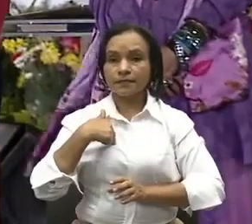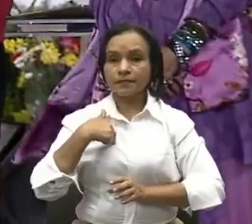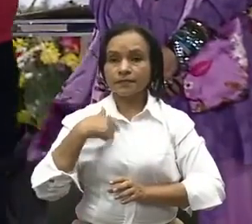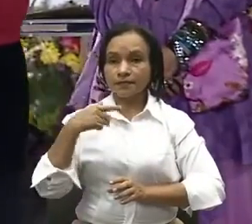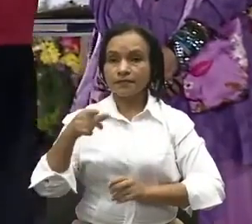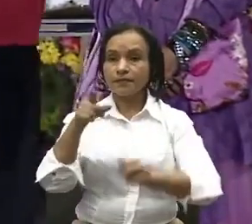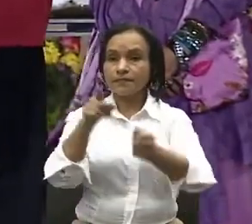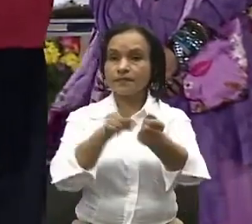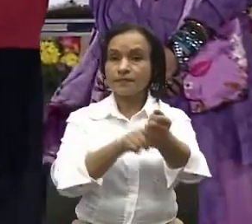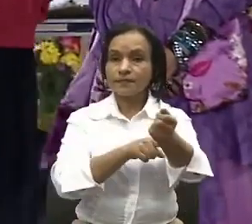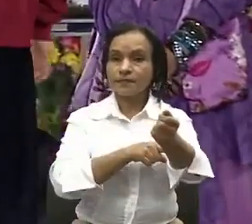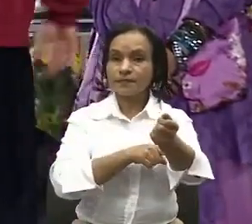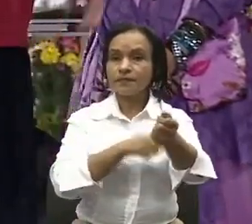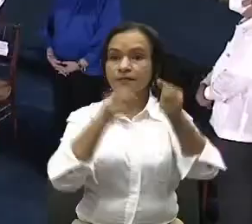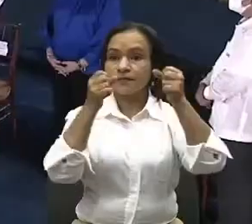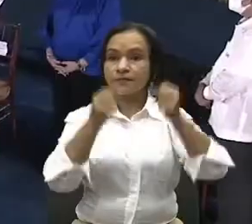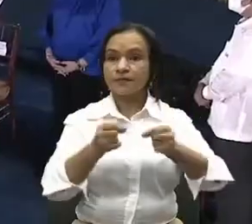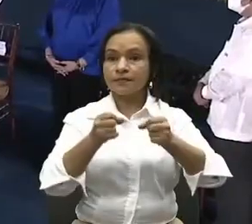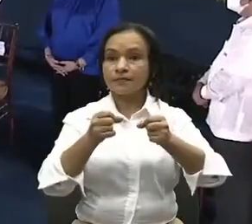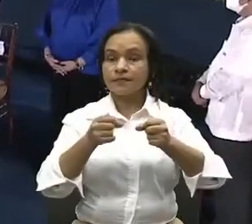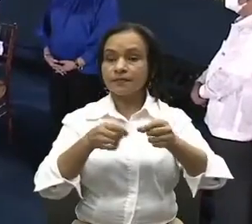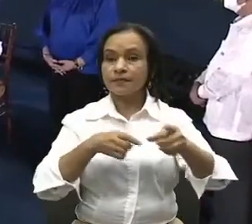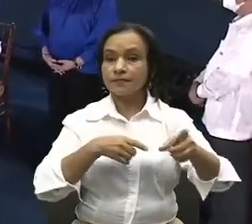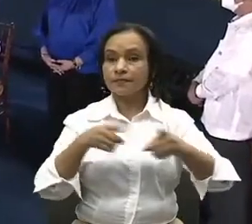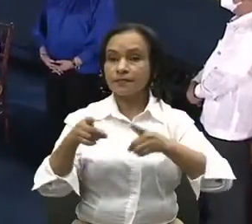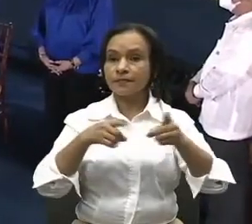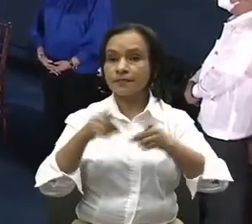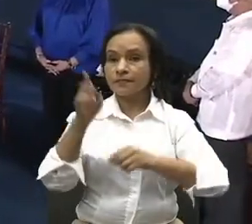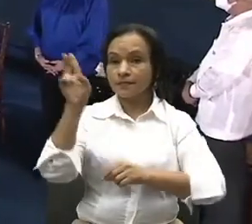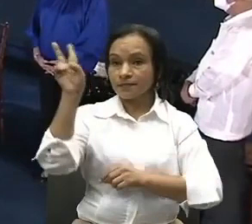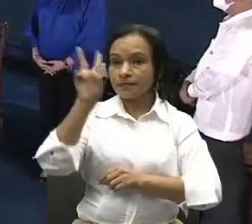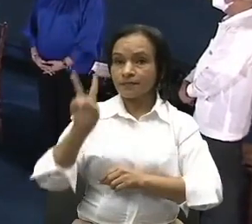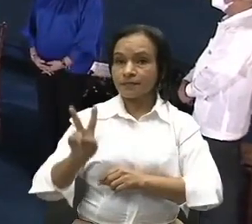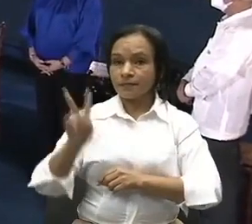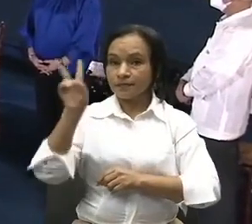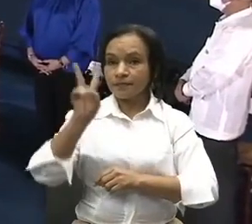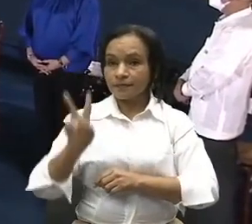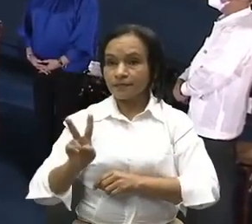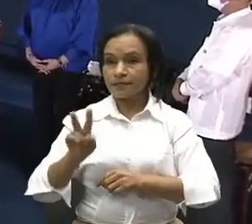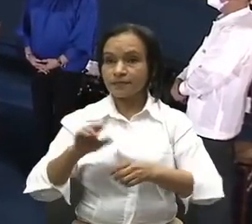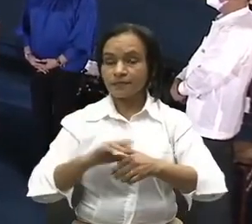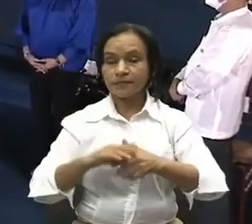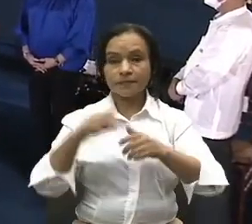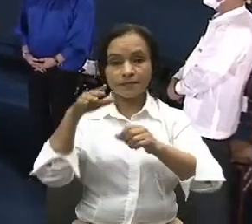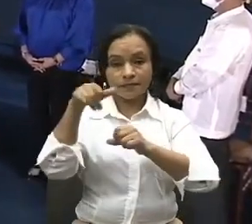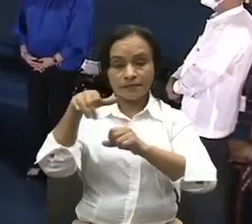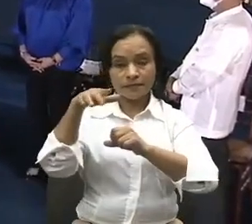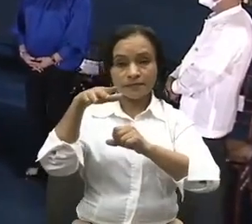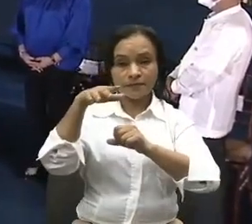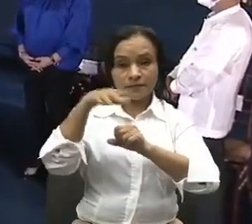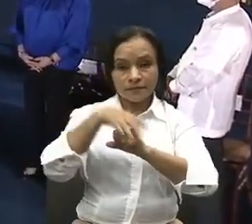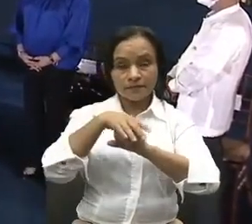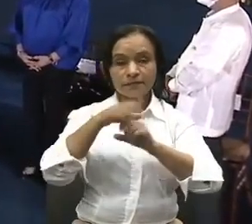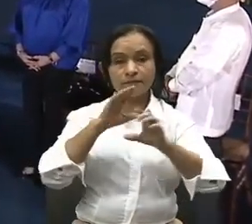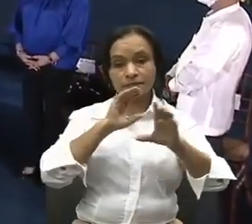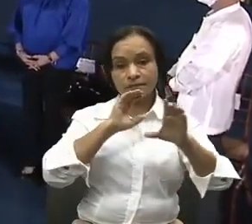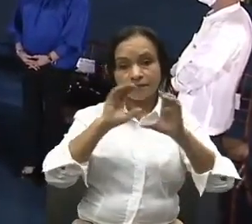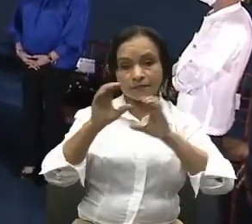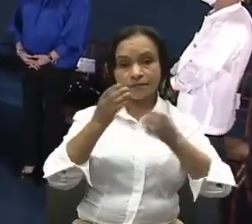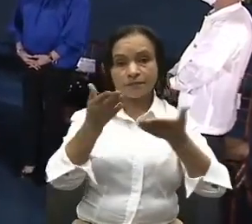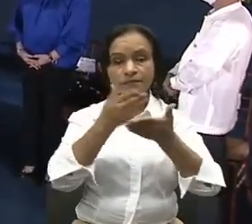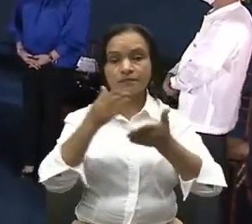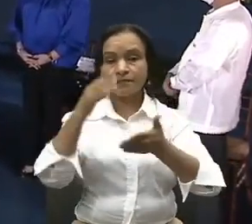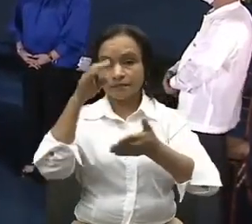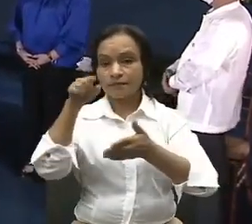ese hermano que está delegado por Venezuela ante la Comisión de Diálogo allá en